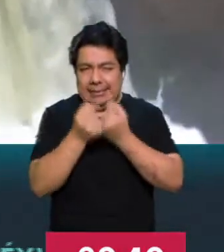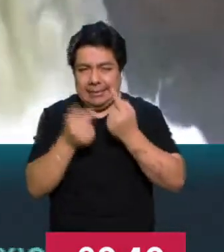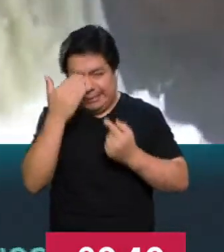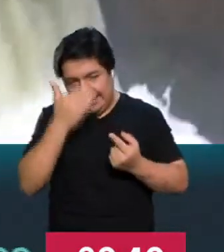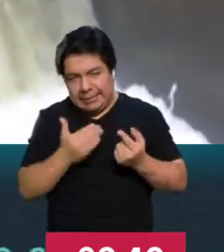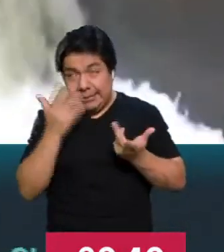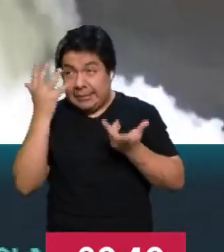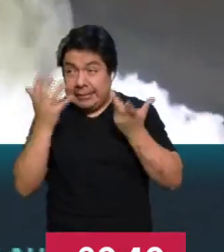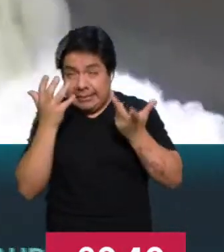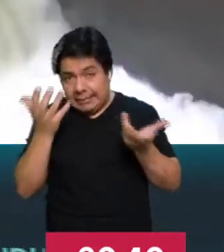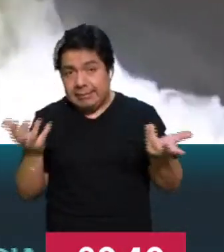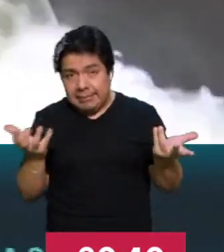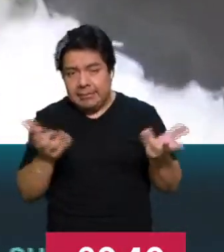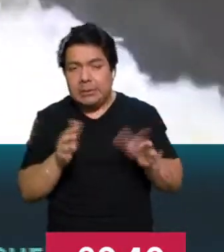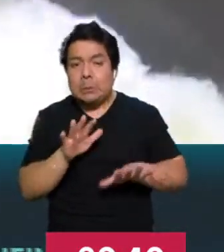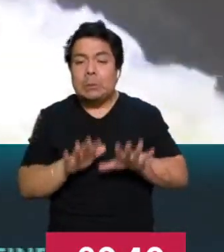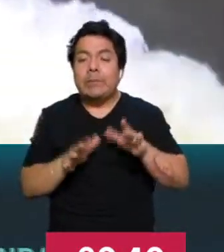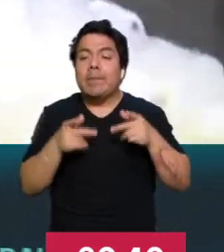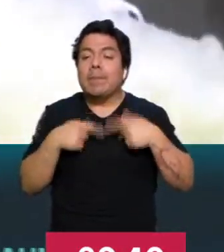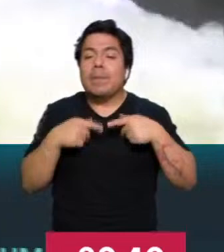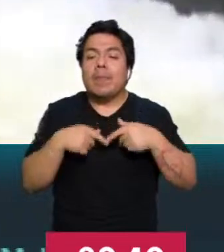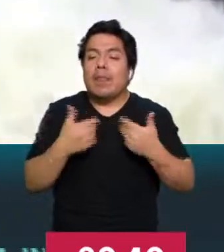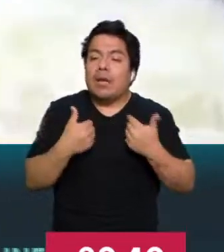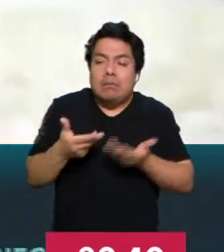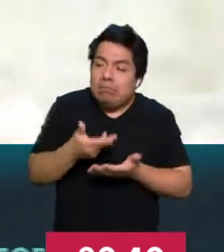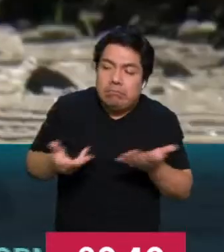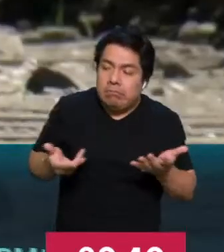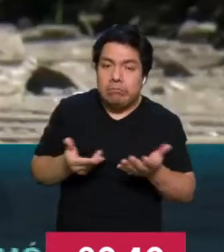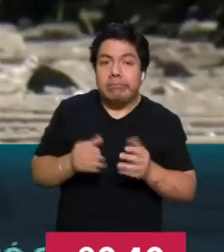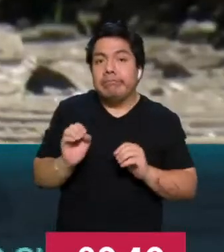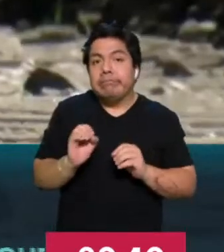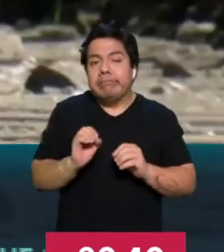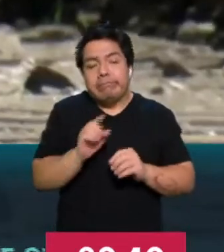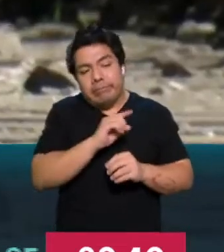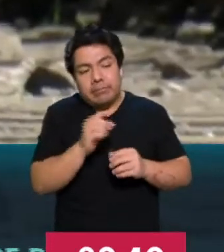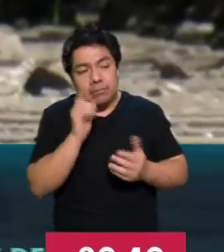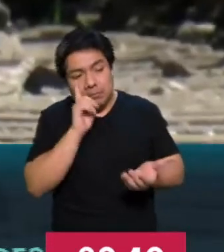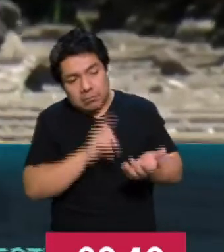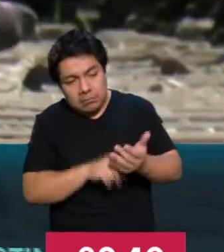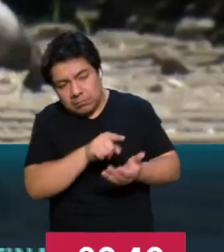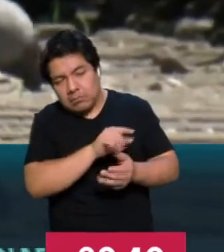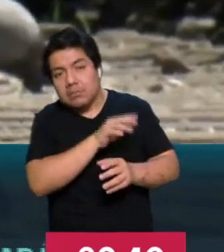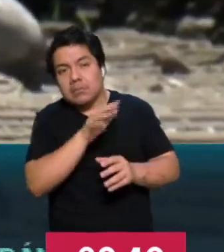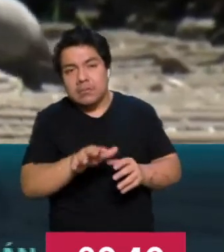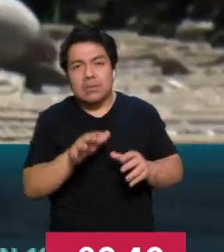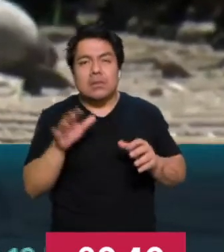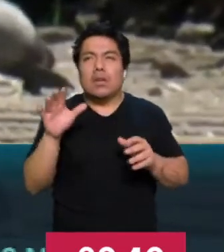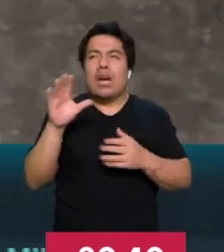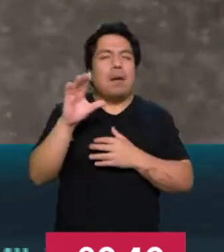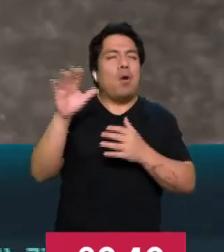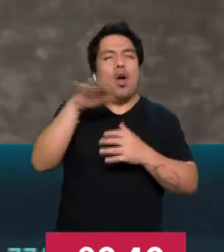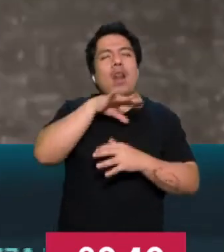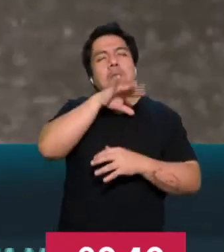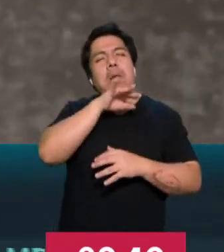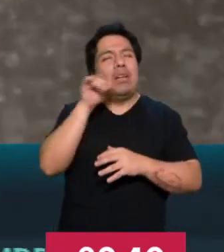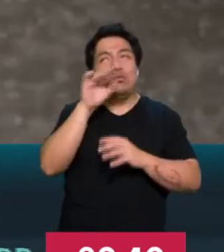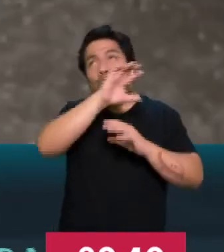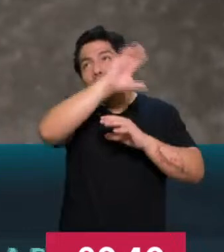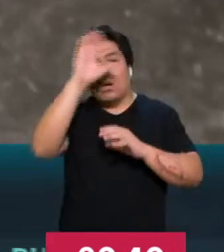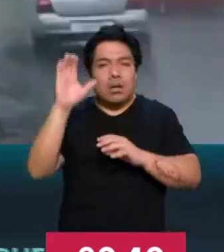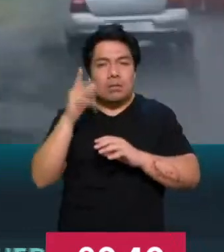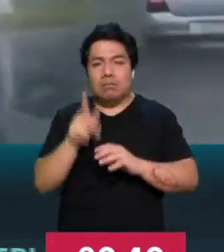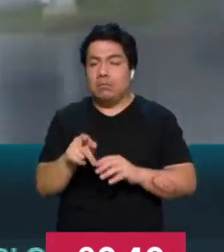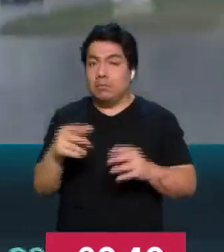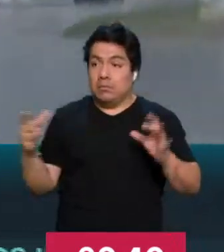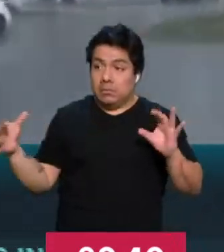razones meteorológicas, que muchas veces las personas no lo tienen presente y solamente contemplan en general la contaminación como algo abstracto, pero que también tiene